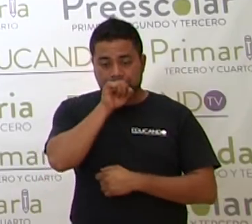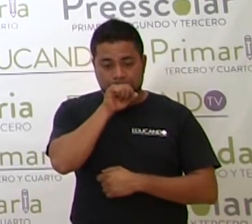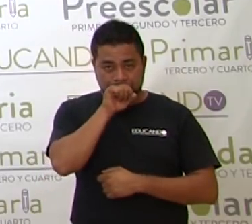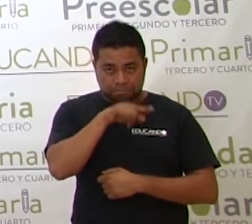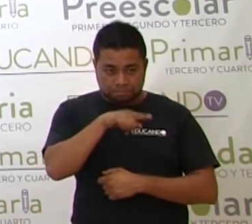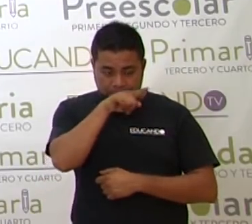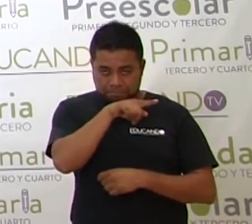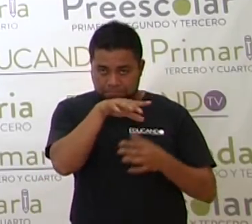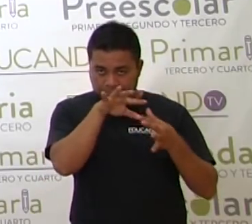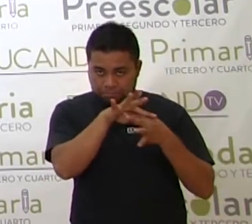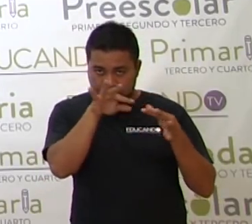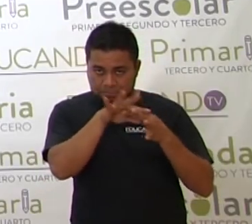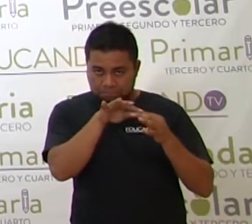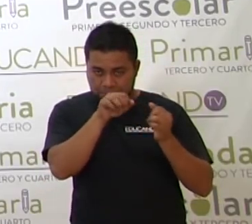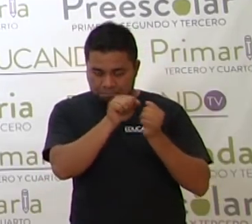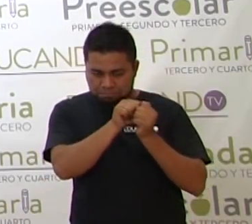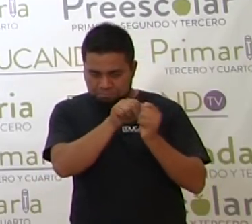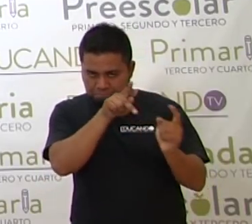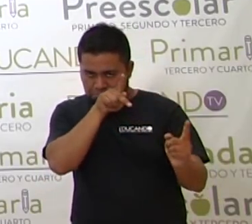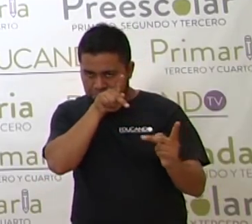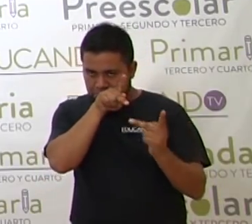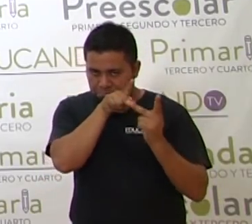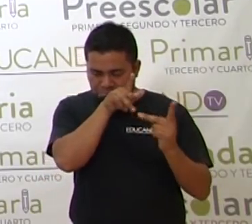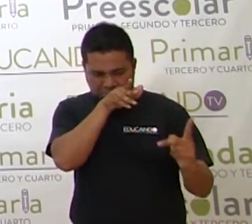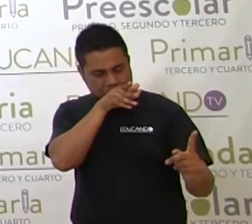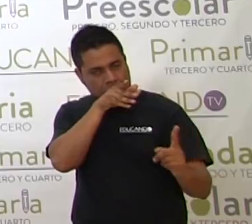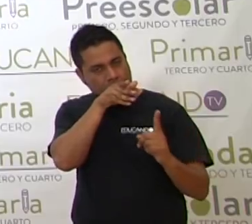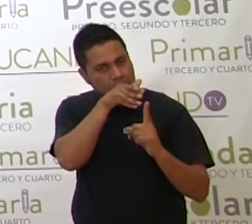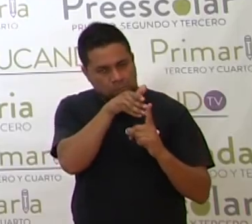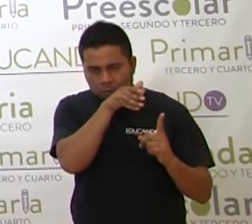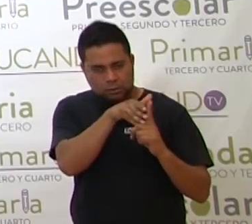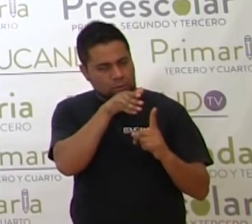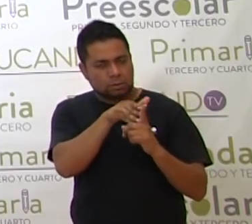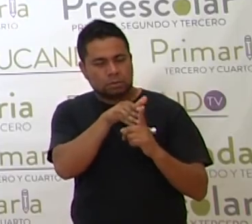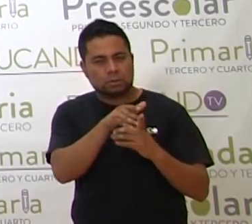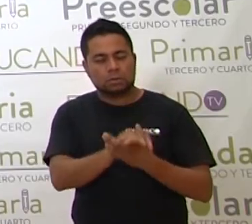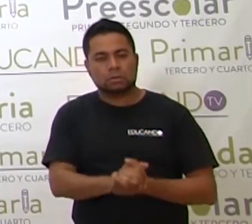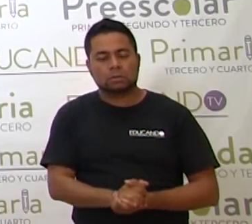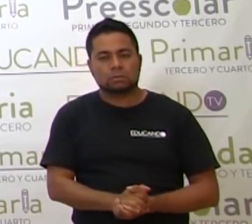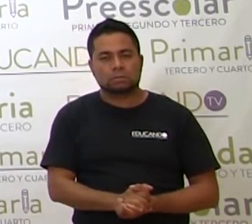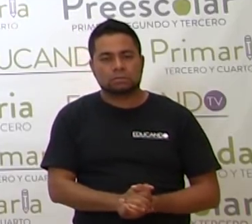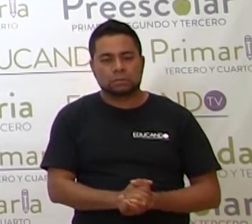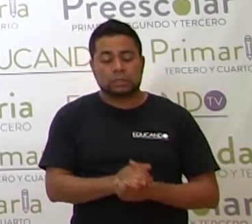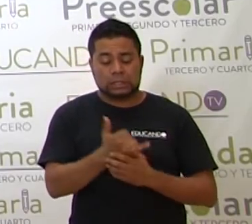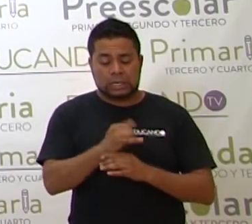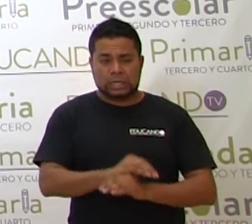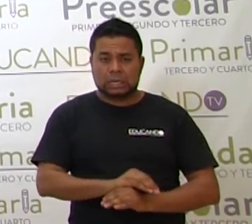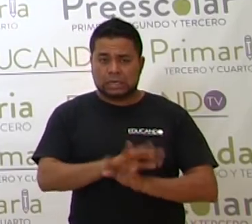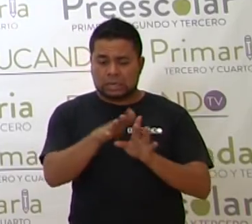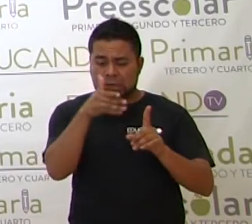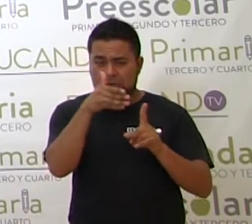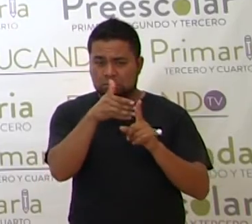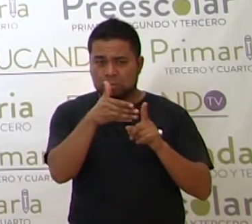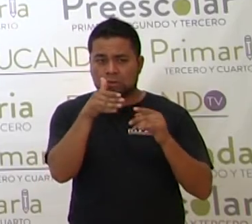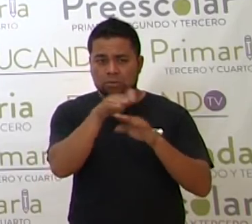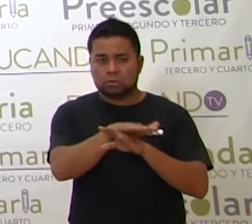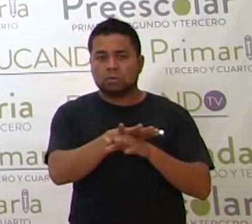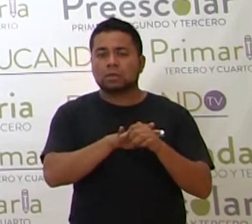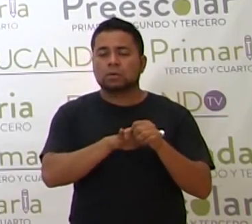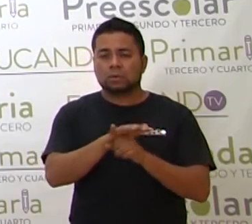hablando con precisión, exactamente con precisión y claridad de